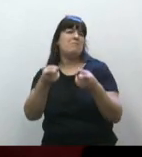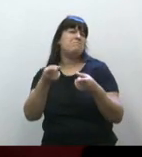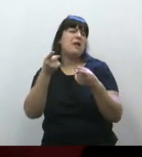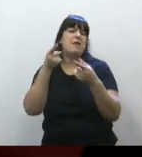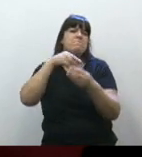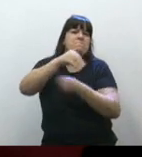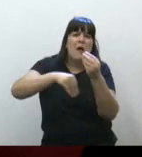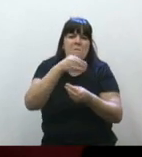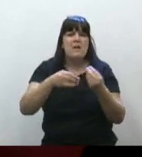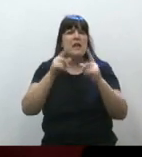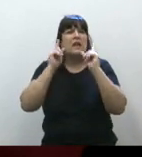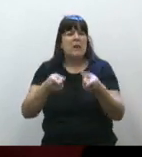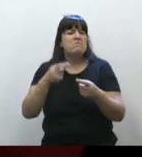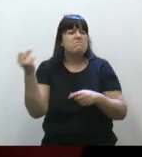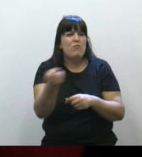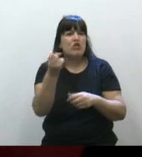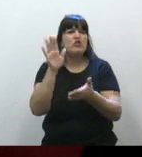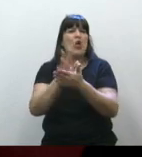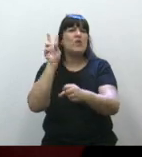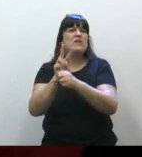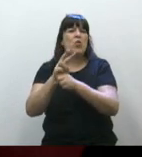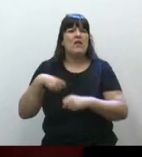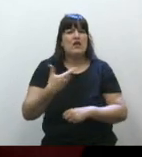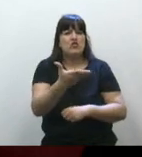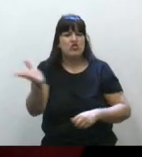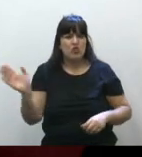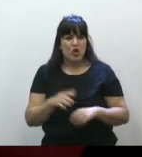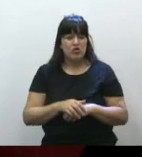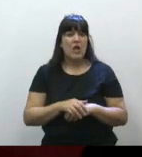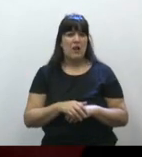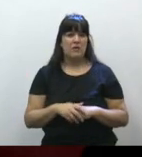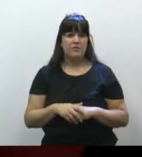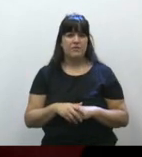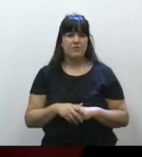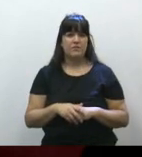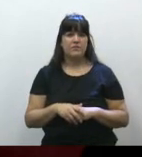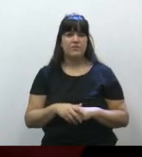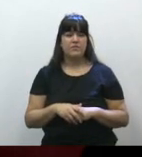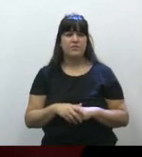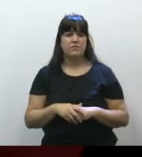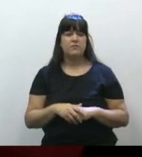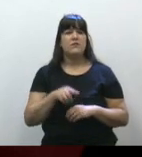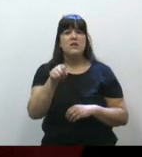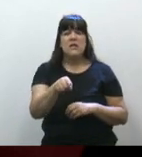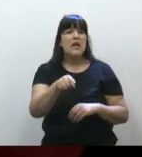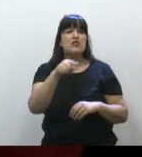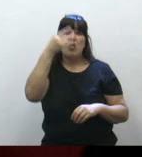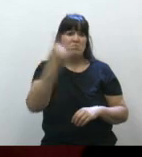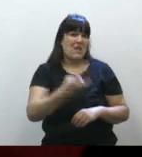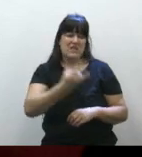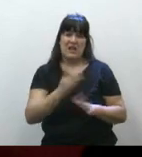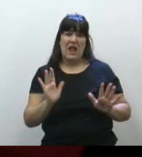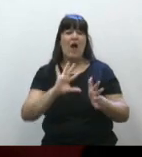de la seguridad social que no bloquea la posibilidad de interrumpir el embarazo es una mentira la